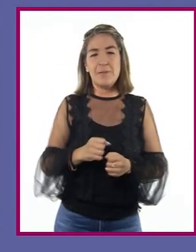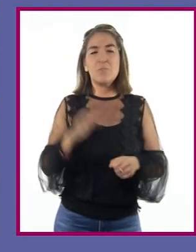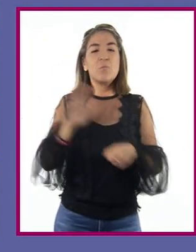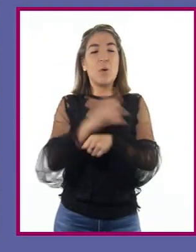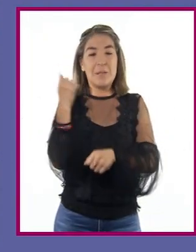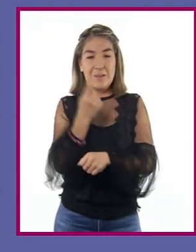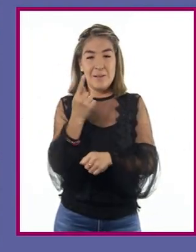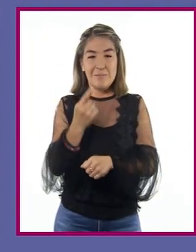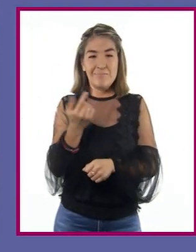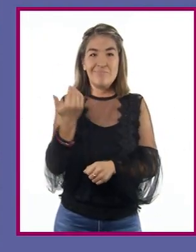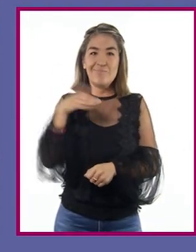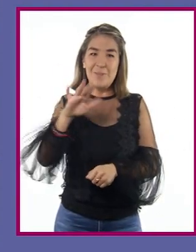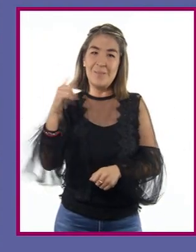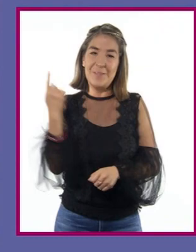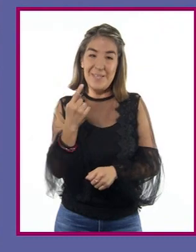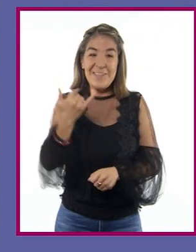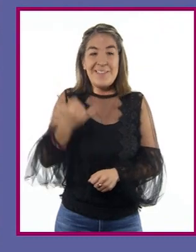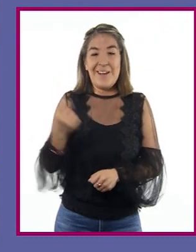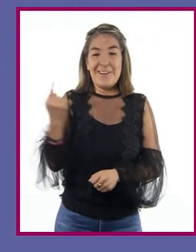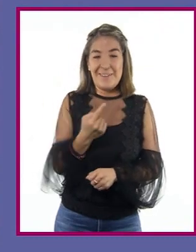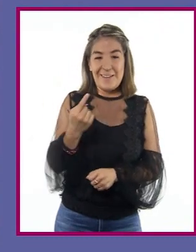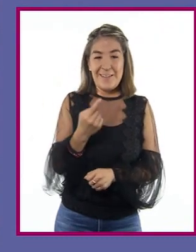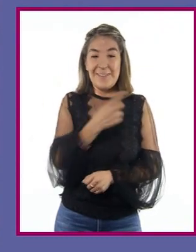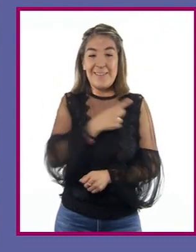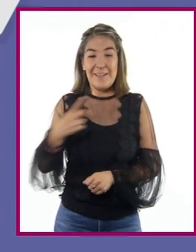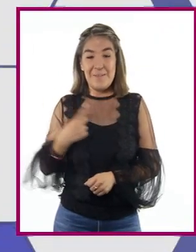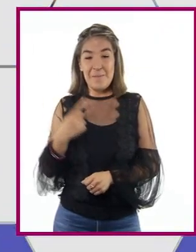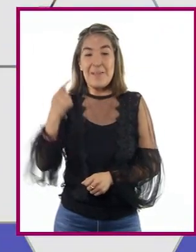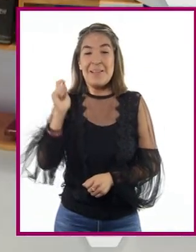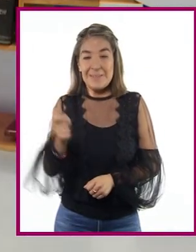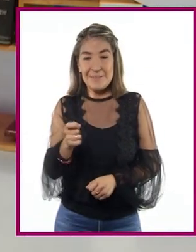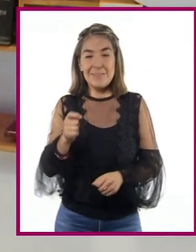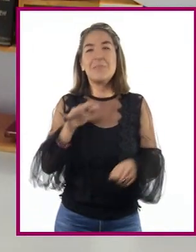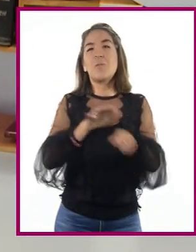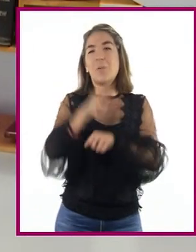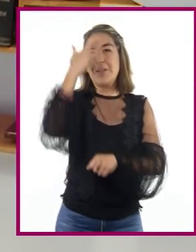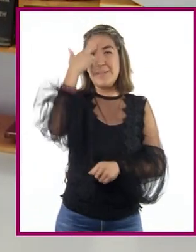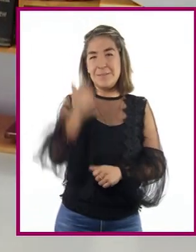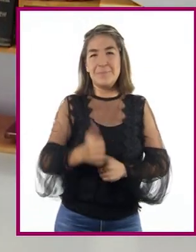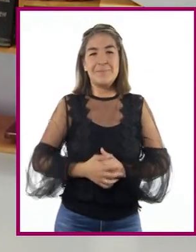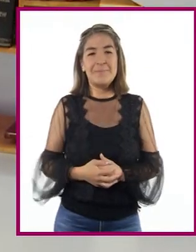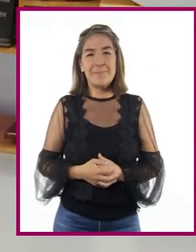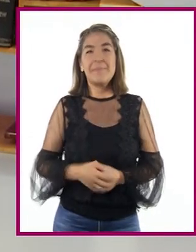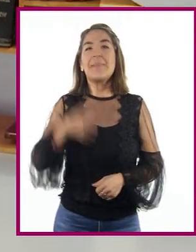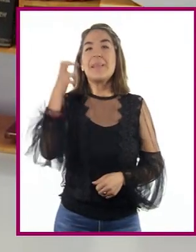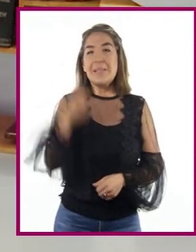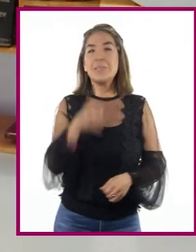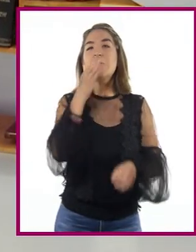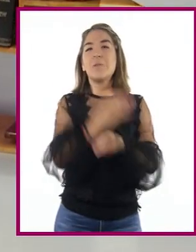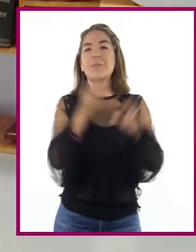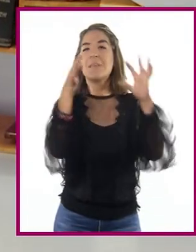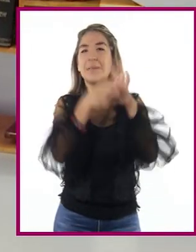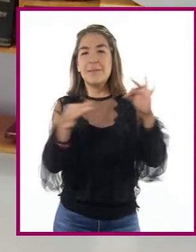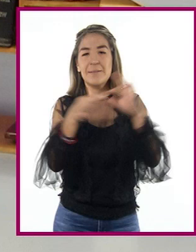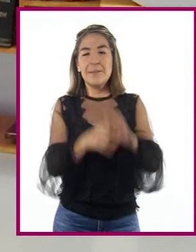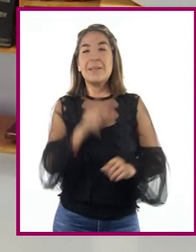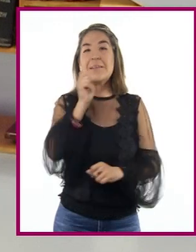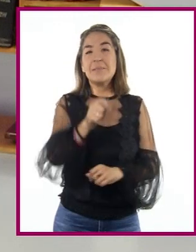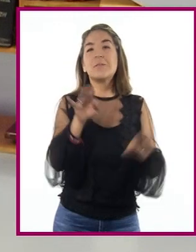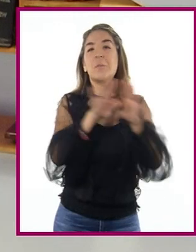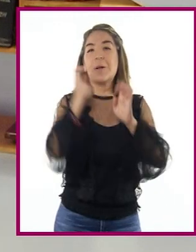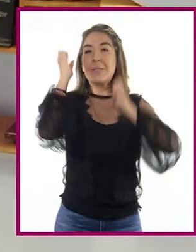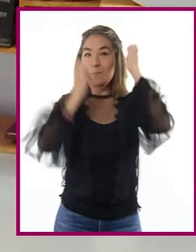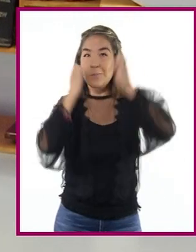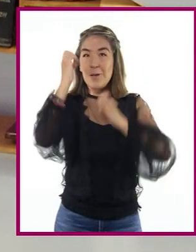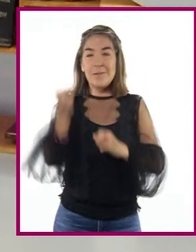qué?, puesto que, ya que, debido a y a causa de. Entonces, podemos decir que en una